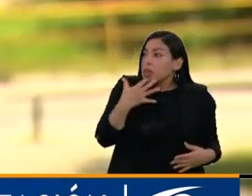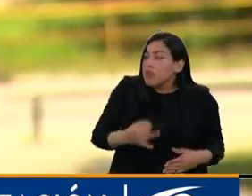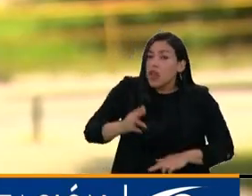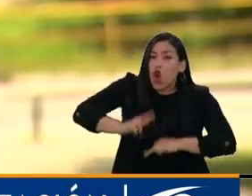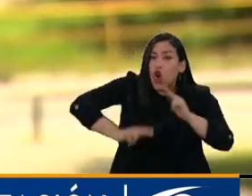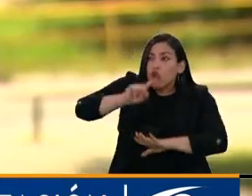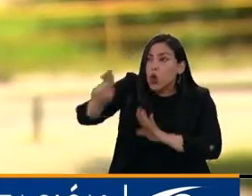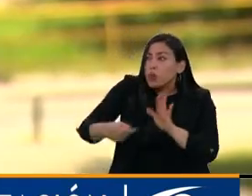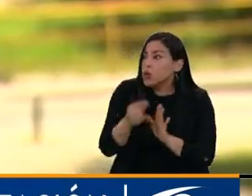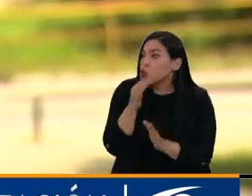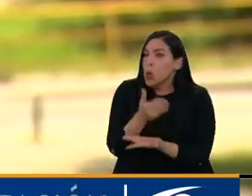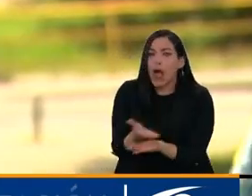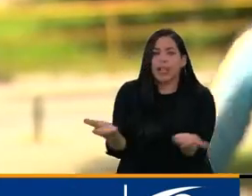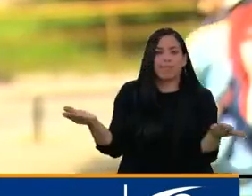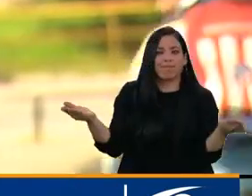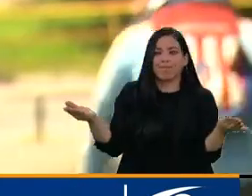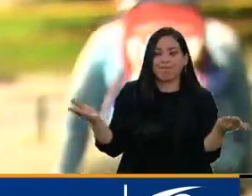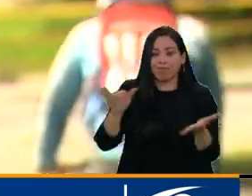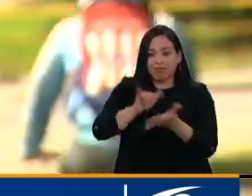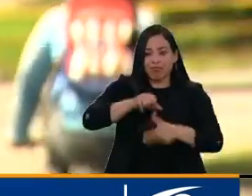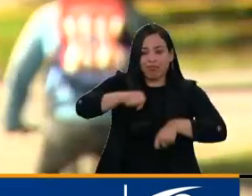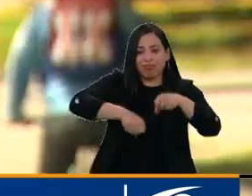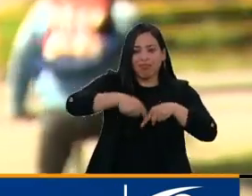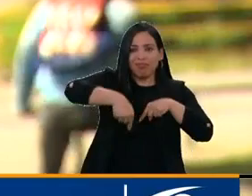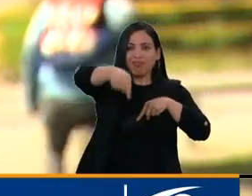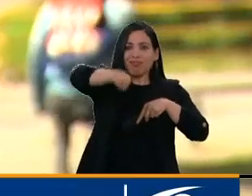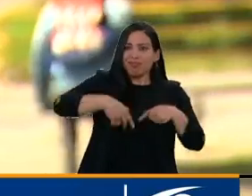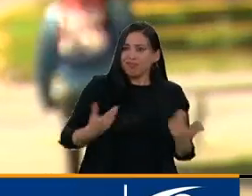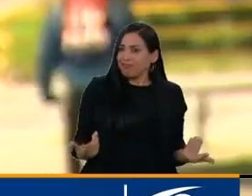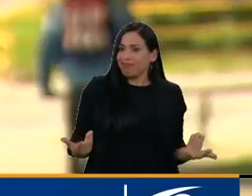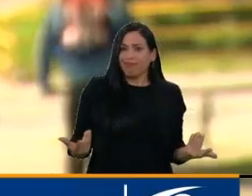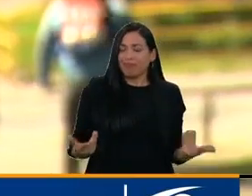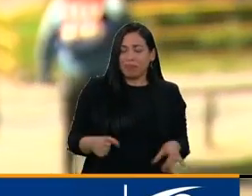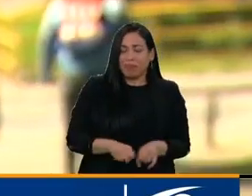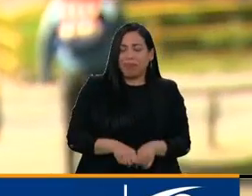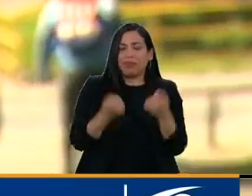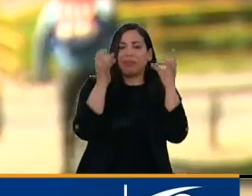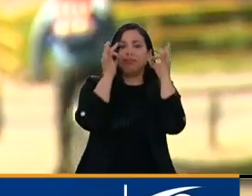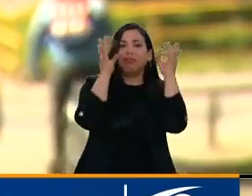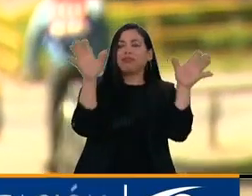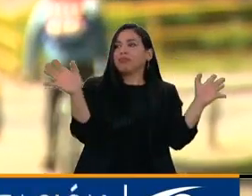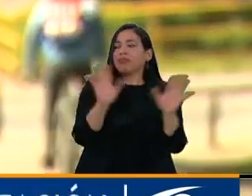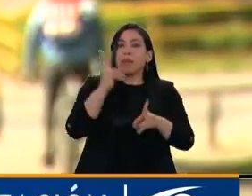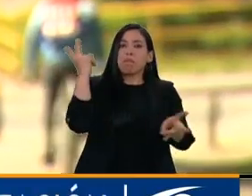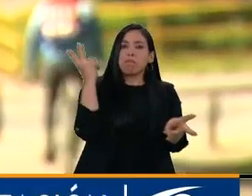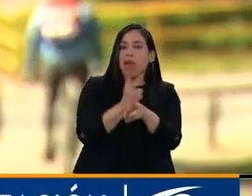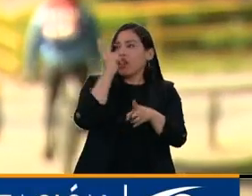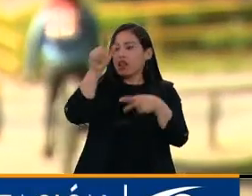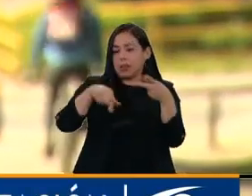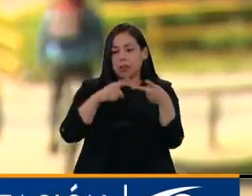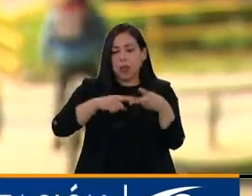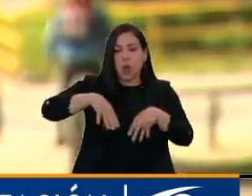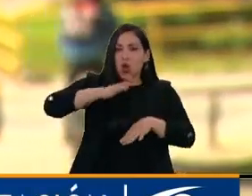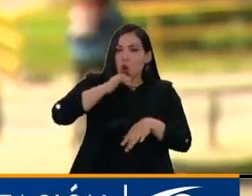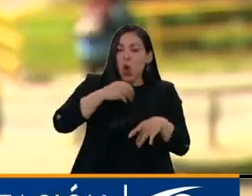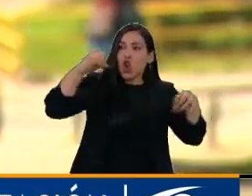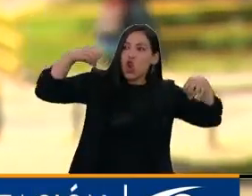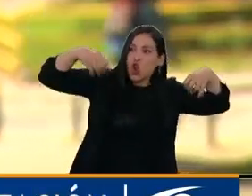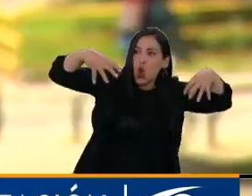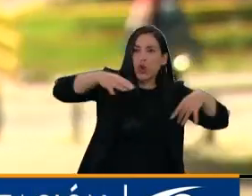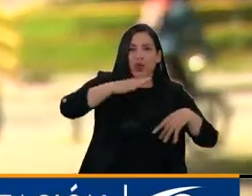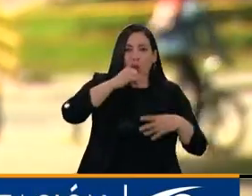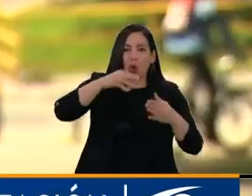ningún lado. Esta ciclorruta desafortunadamente está desastrosa, peligrosa, no tiene luz, no